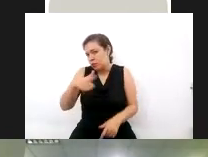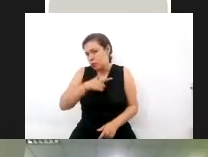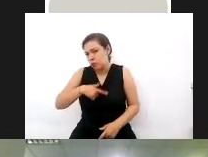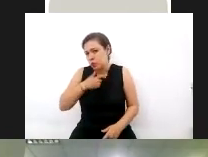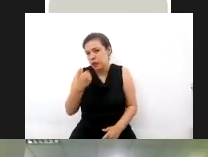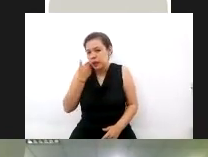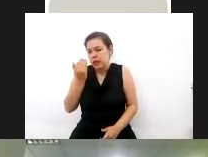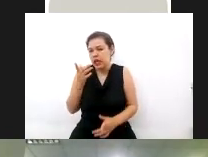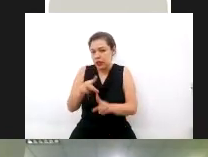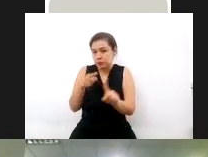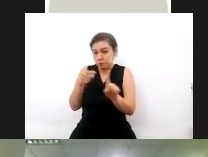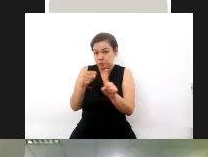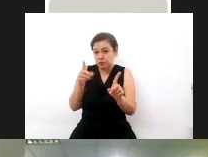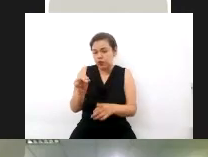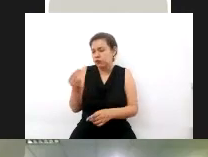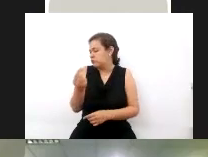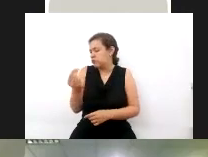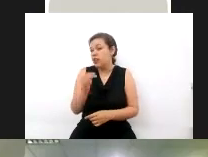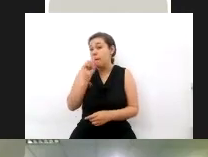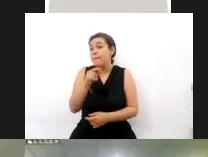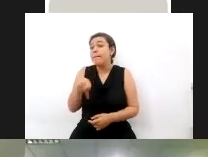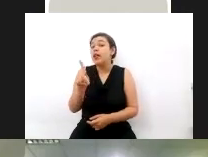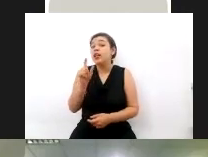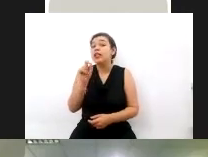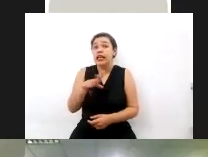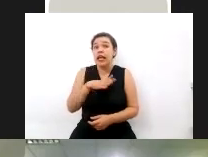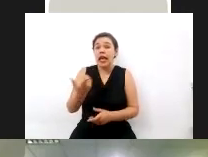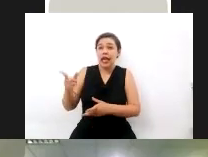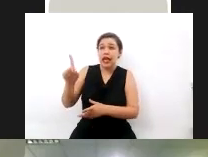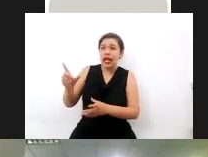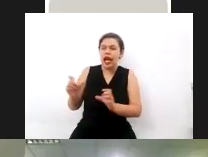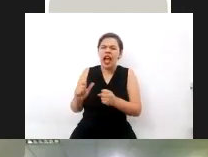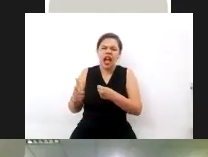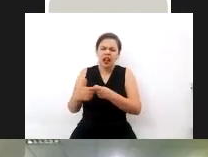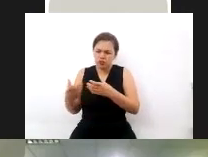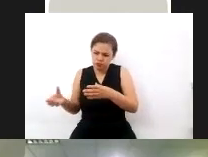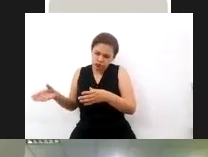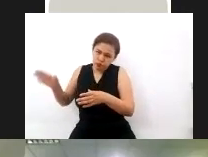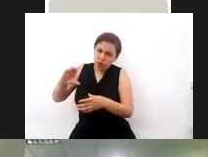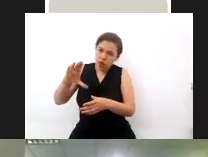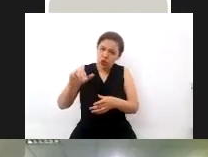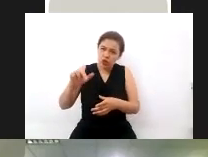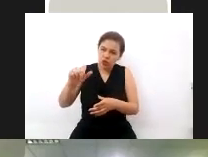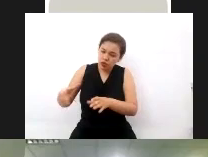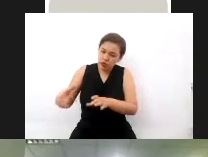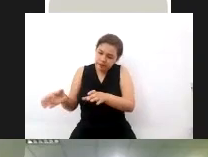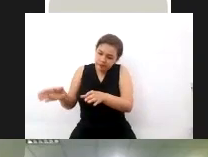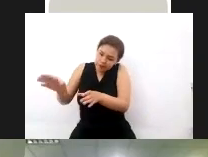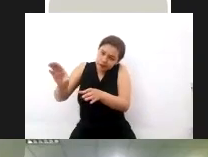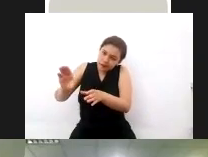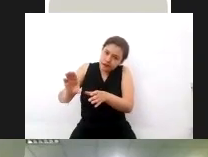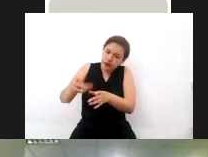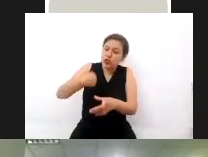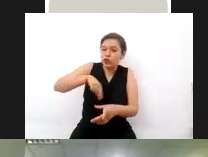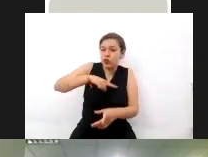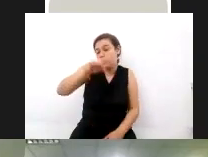en específico, pero sí que esté con una solución clorada y la sugerencia que nosotros